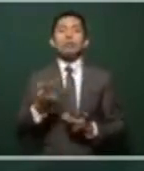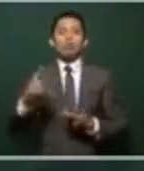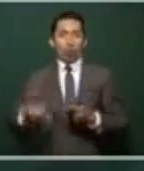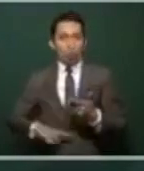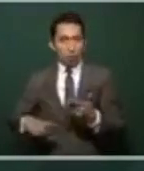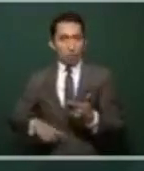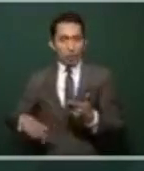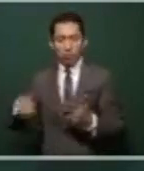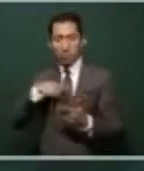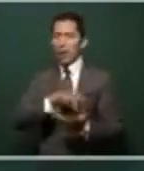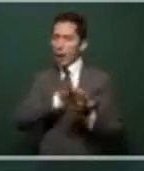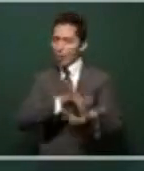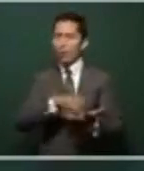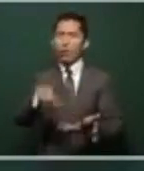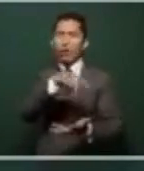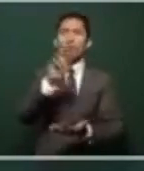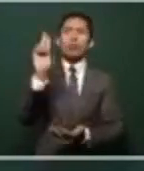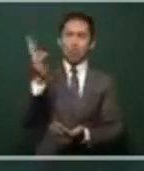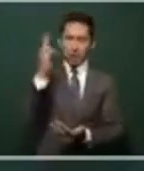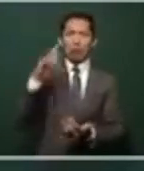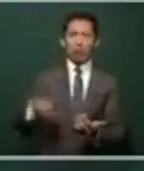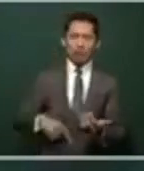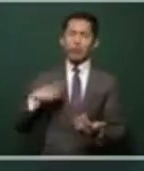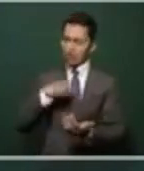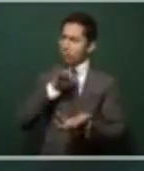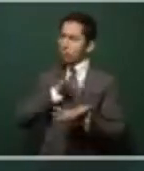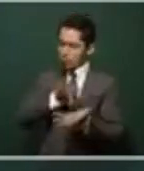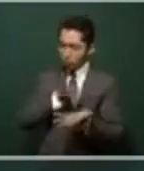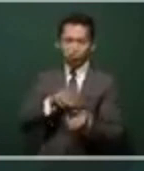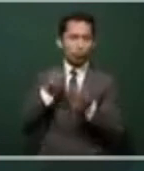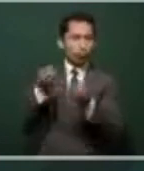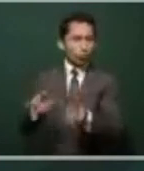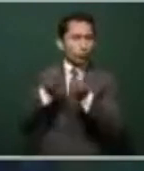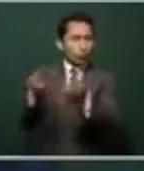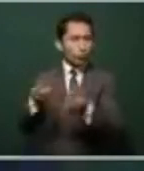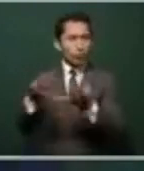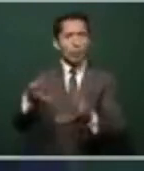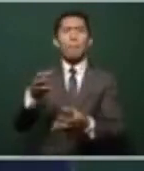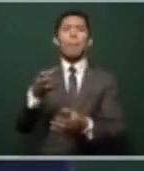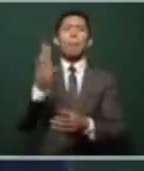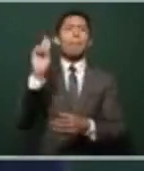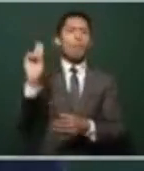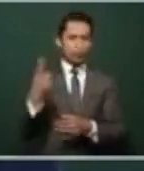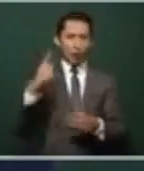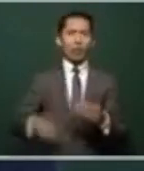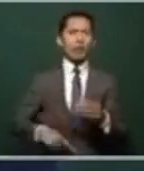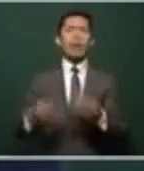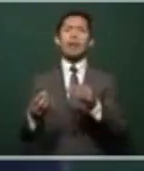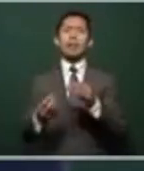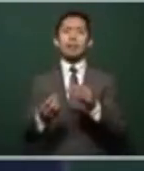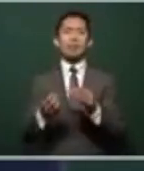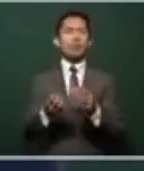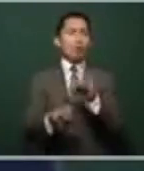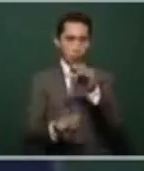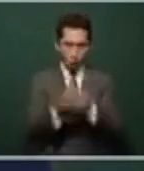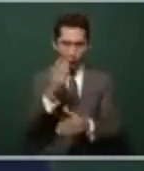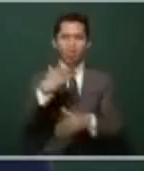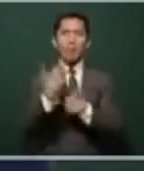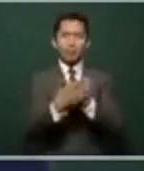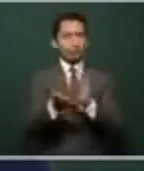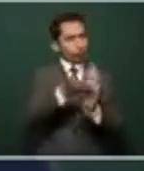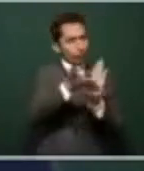a las universidades públicas y crear nuevas universidades públicas. Lo estamos haciendo,